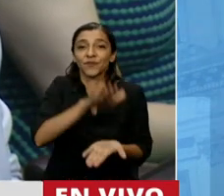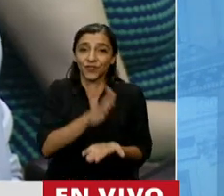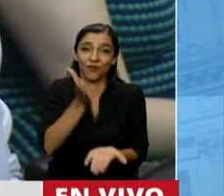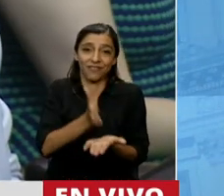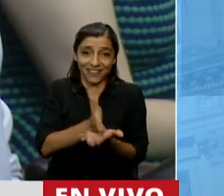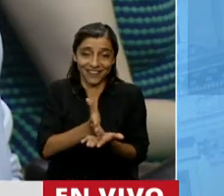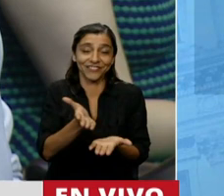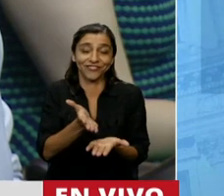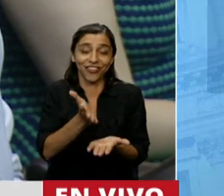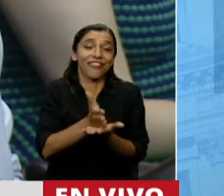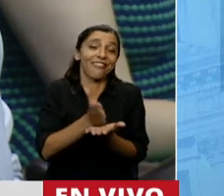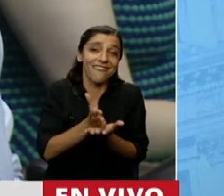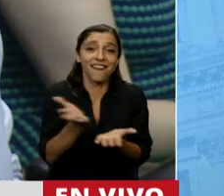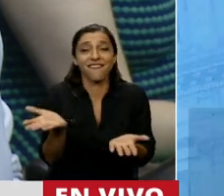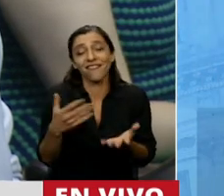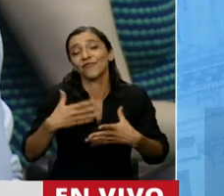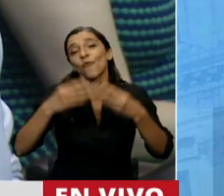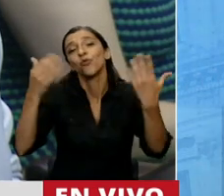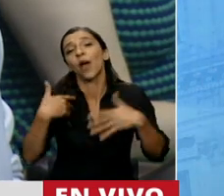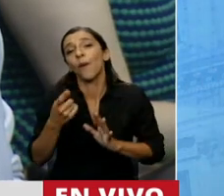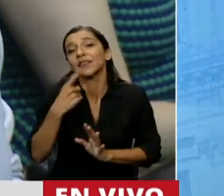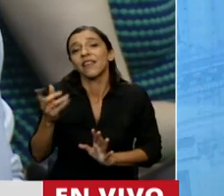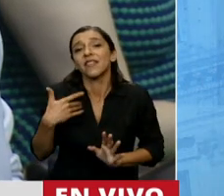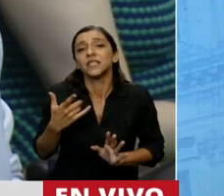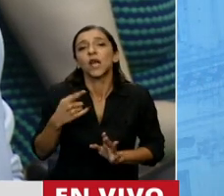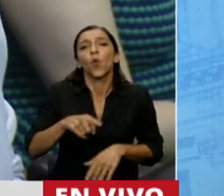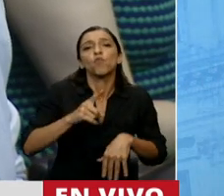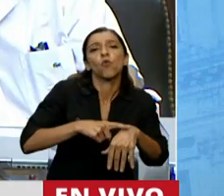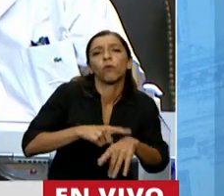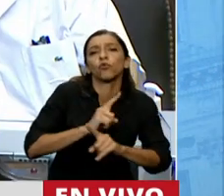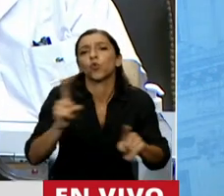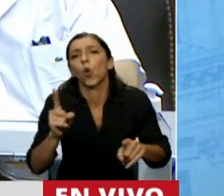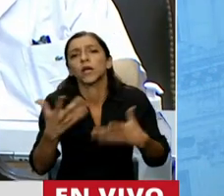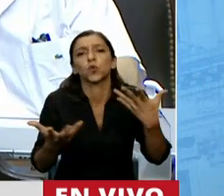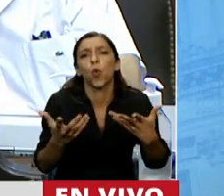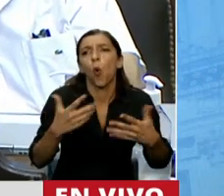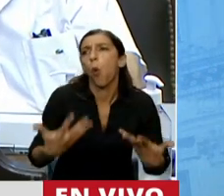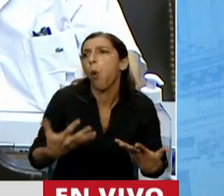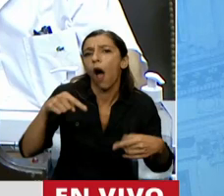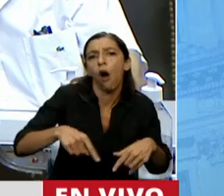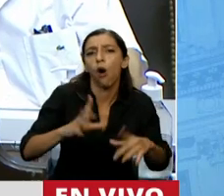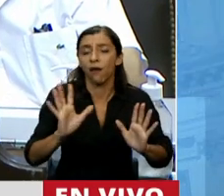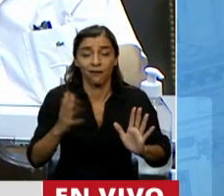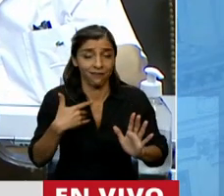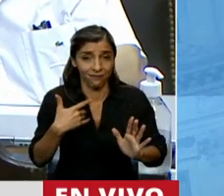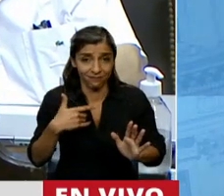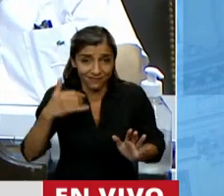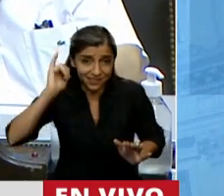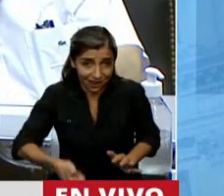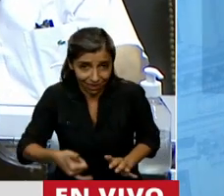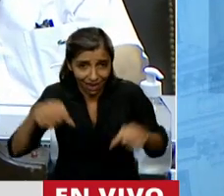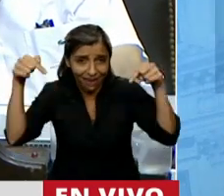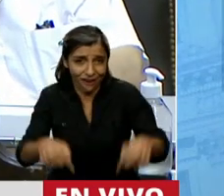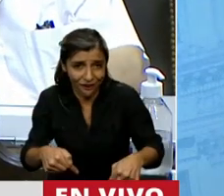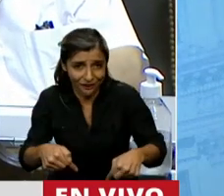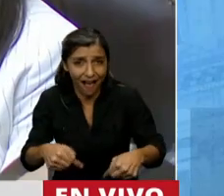nunca parece, como se trata de mujeres, que sea oportuno. Es sumamente oportuno, es gloriosamente